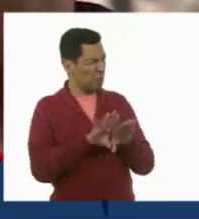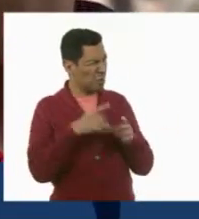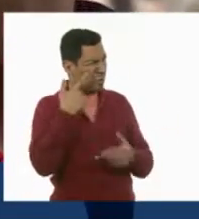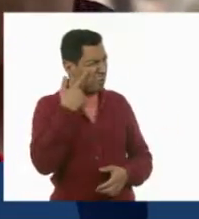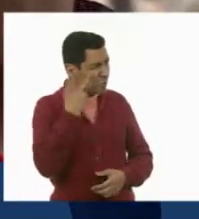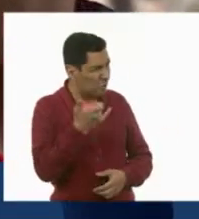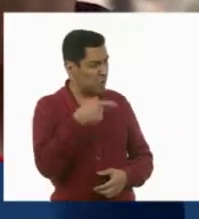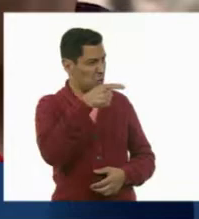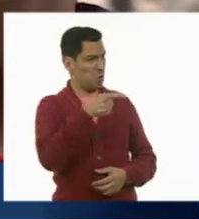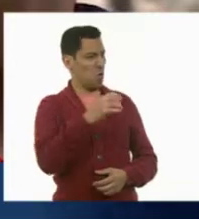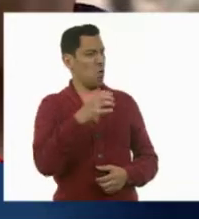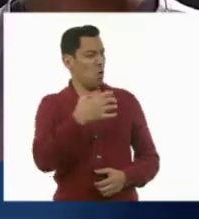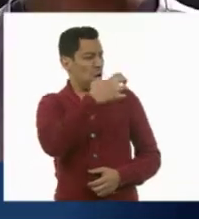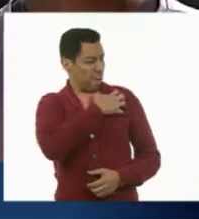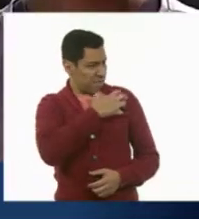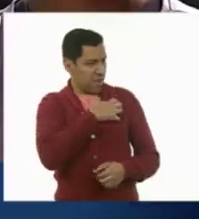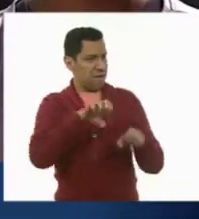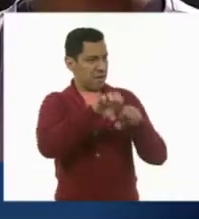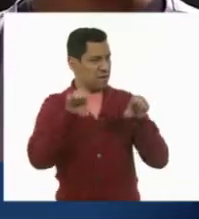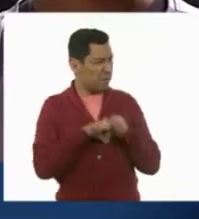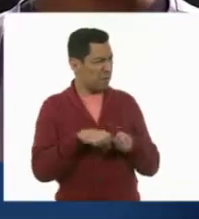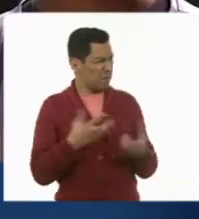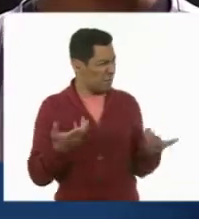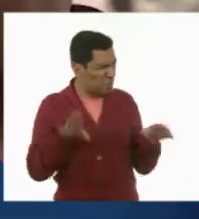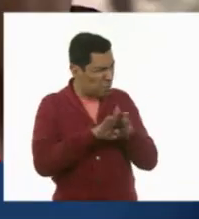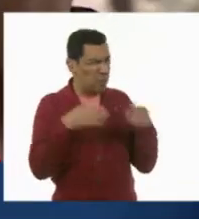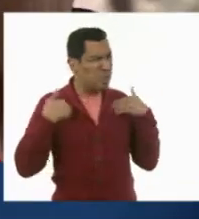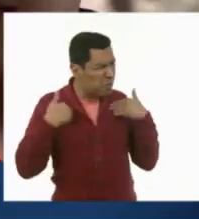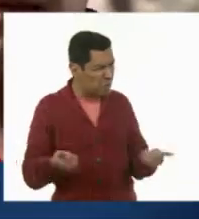estés hablando de estas cosas.